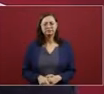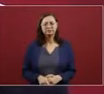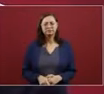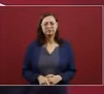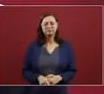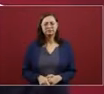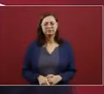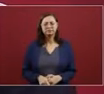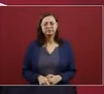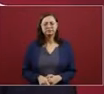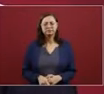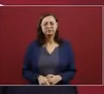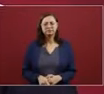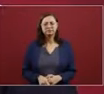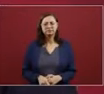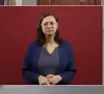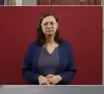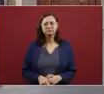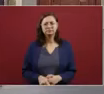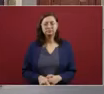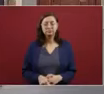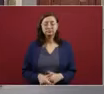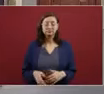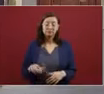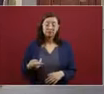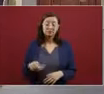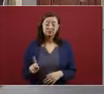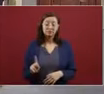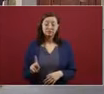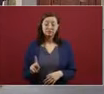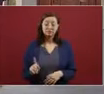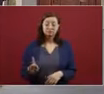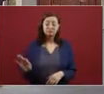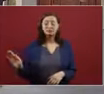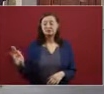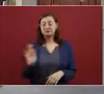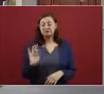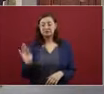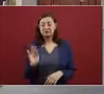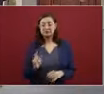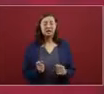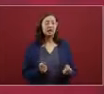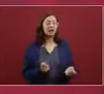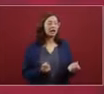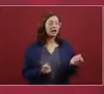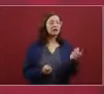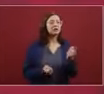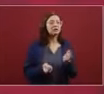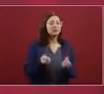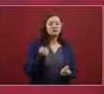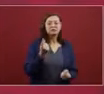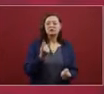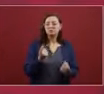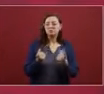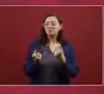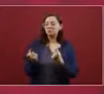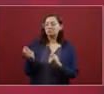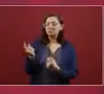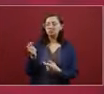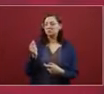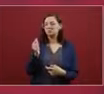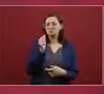Debe de haber quienes todavía no se